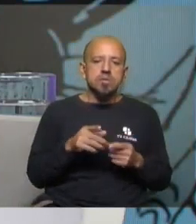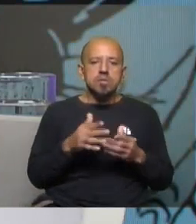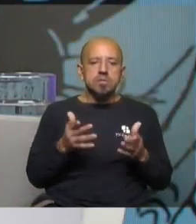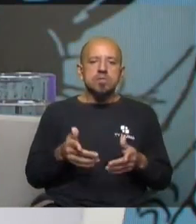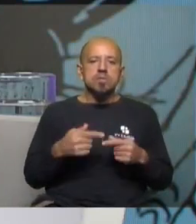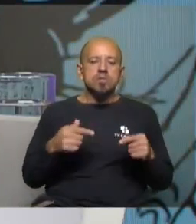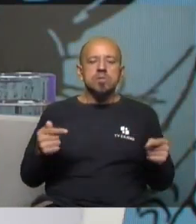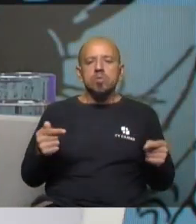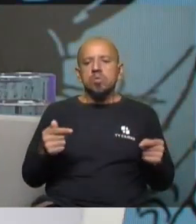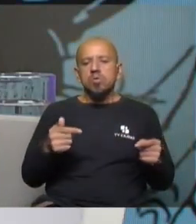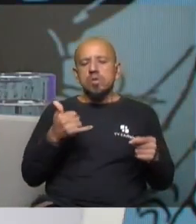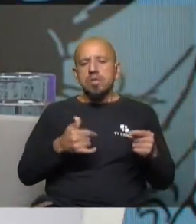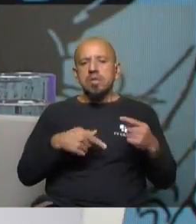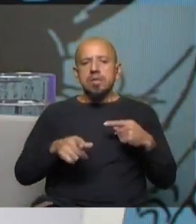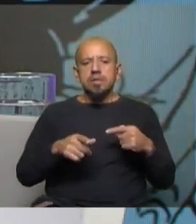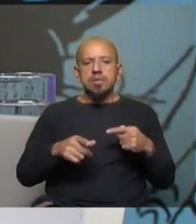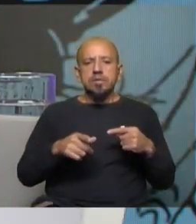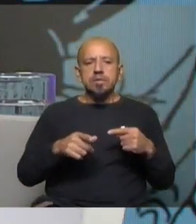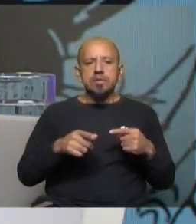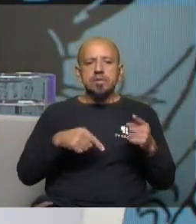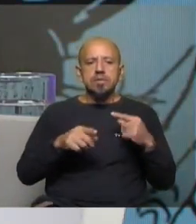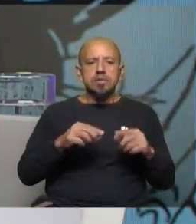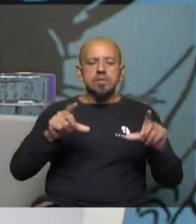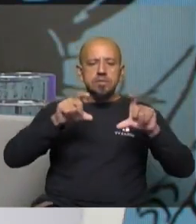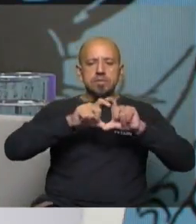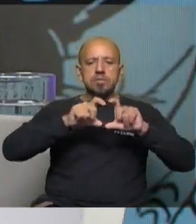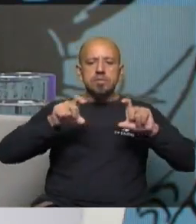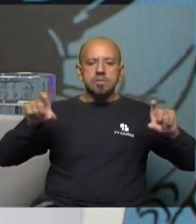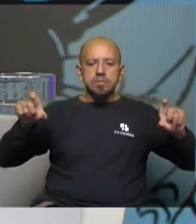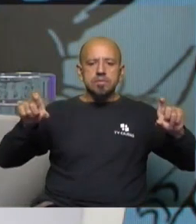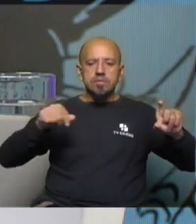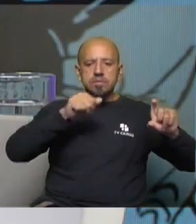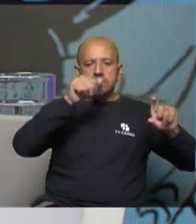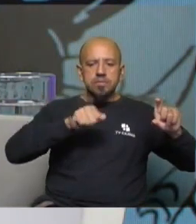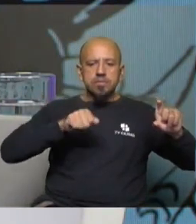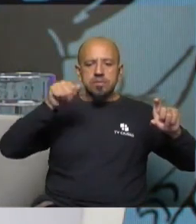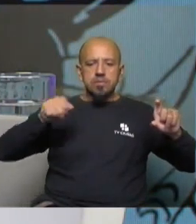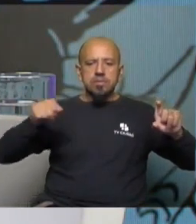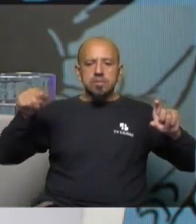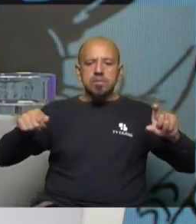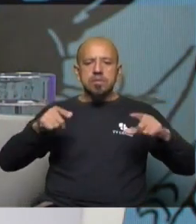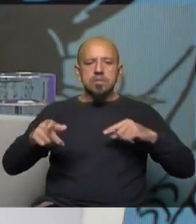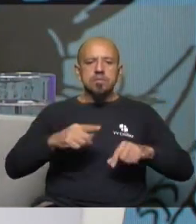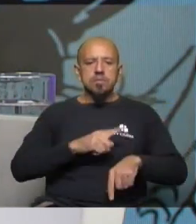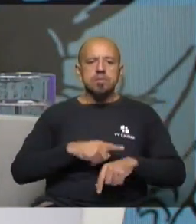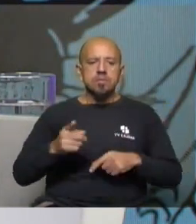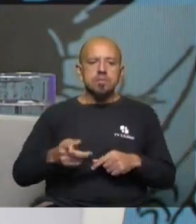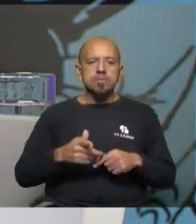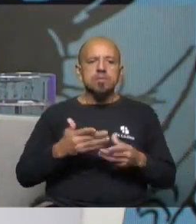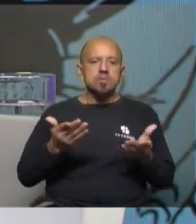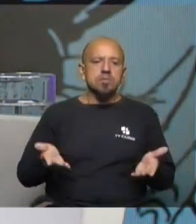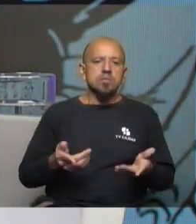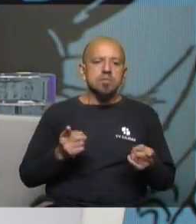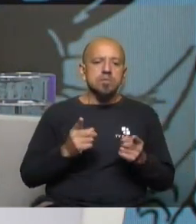tiene ningún otro arte tiene esta rayita en el medio de los cuadritos de las viñetas que es una elipsis de tiempo que pueden pasar millones de años o